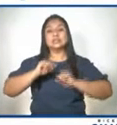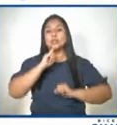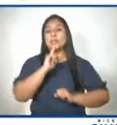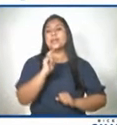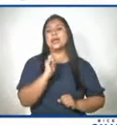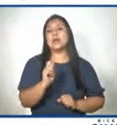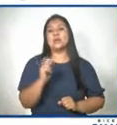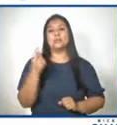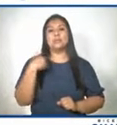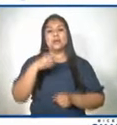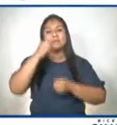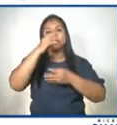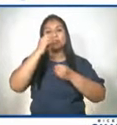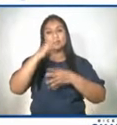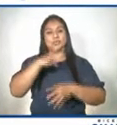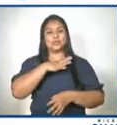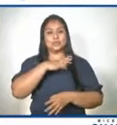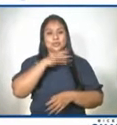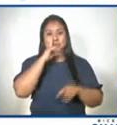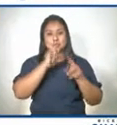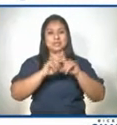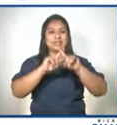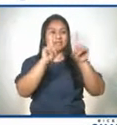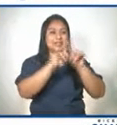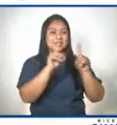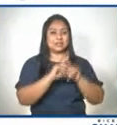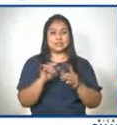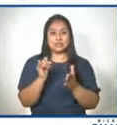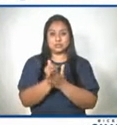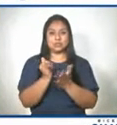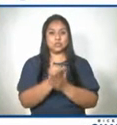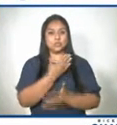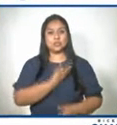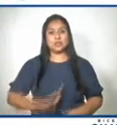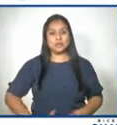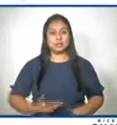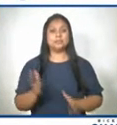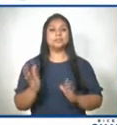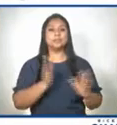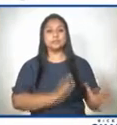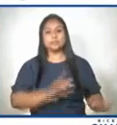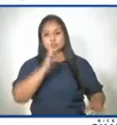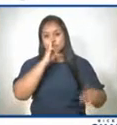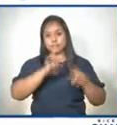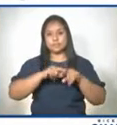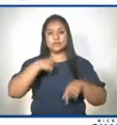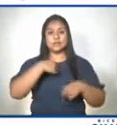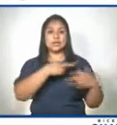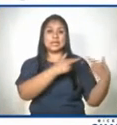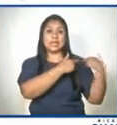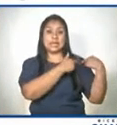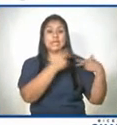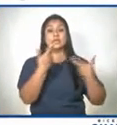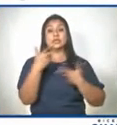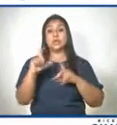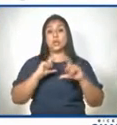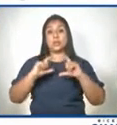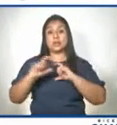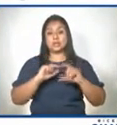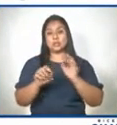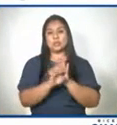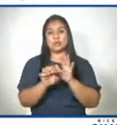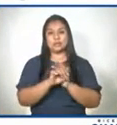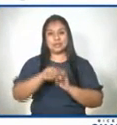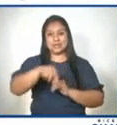que se genera desde las instituciones de gobierno. Y no solo los encargados de comunicación, como ustedes saben, esta labor